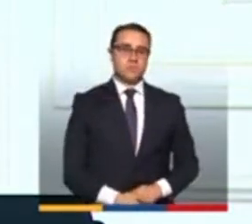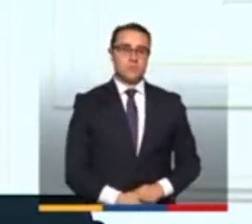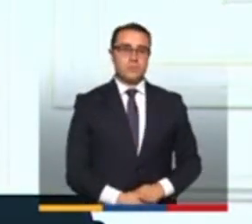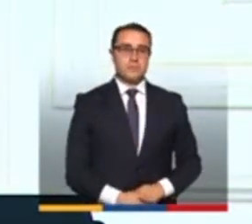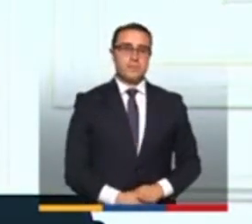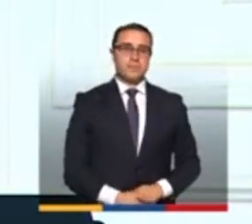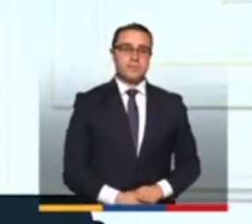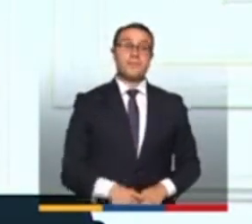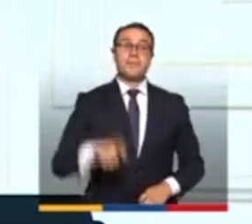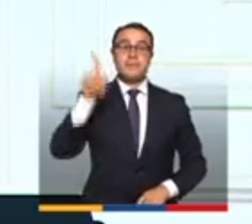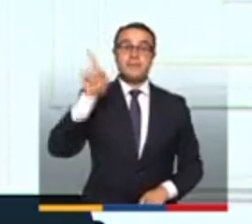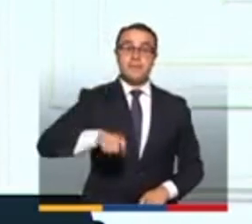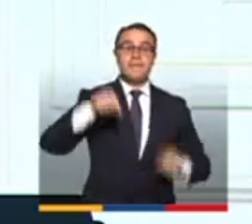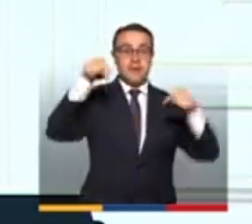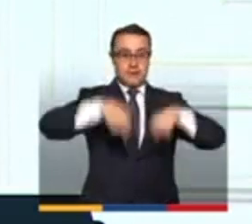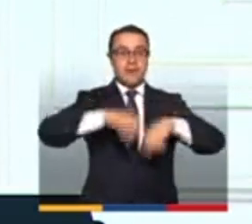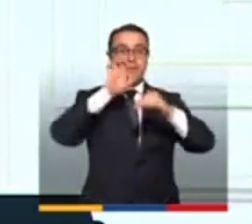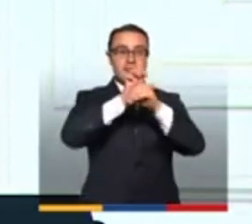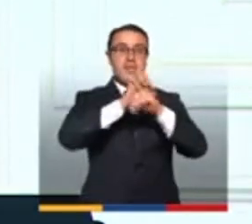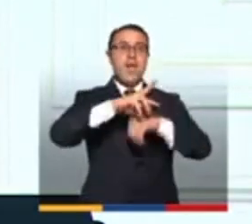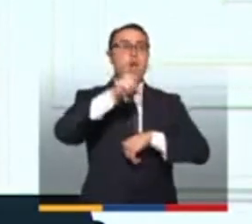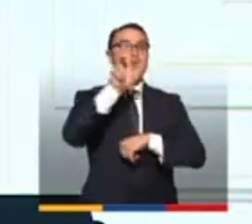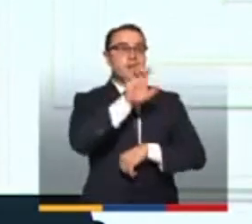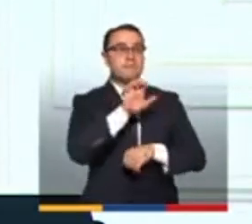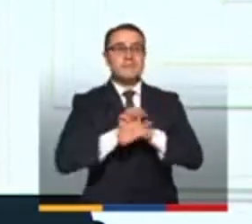despliega en esta entidad y otras similares.